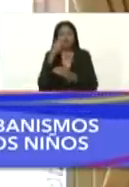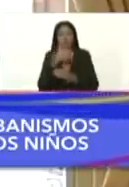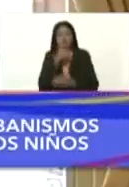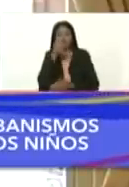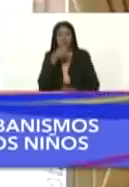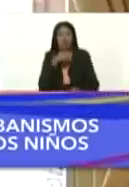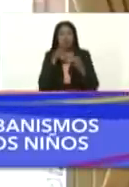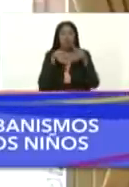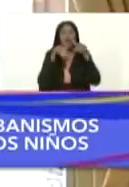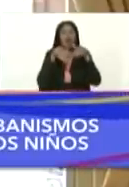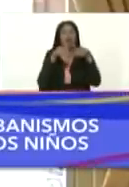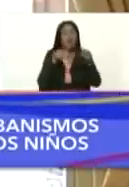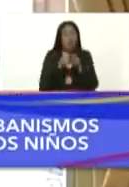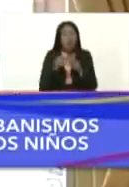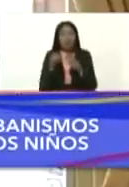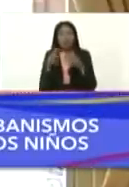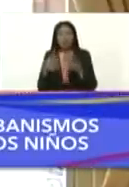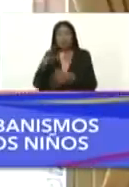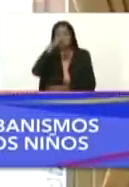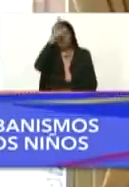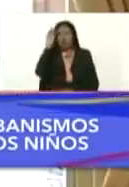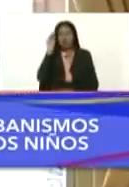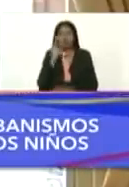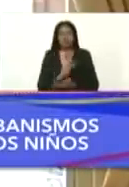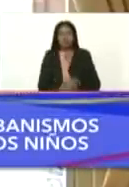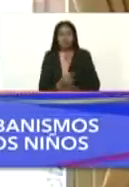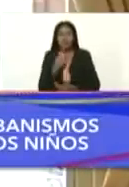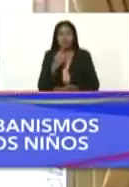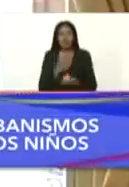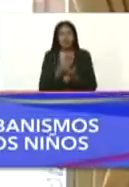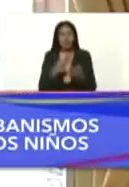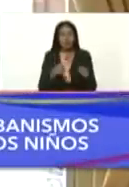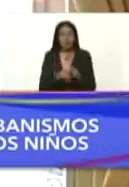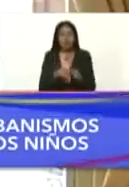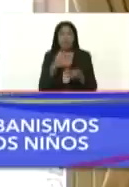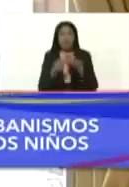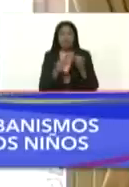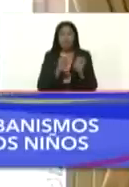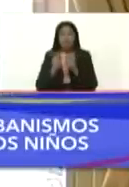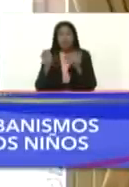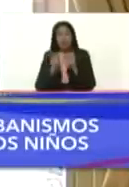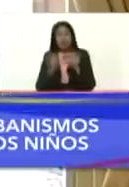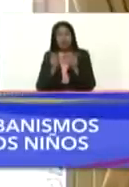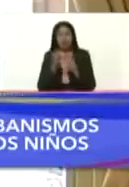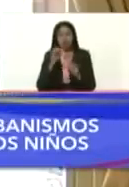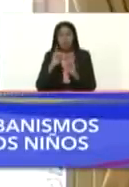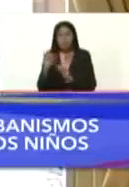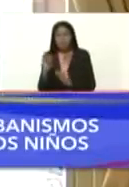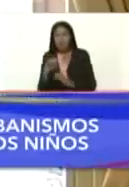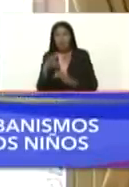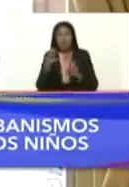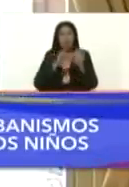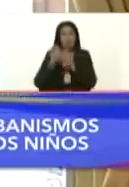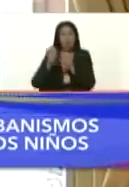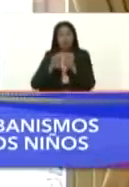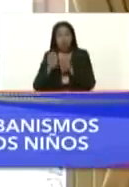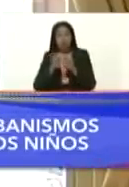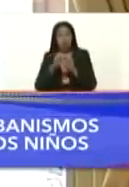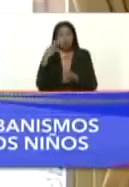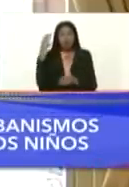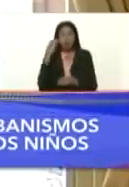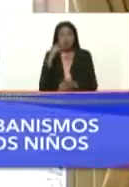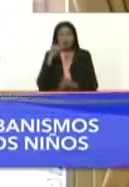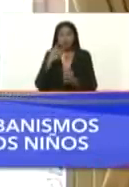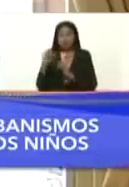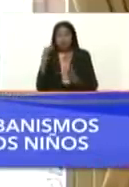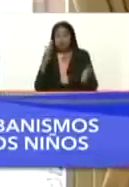donald trump me dijo qué haces por la educación iván duque de colombia nada destruirla